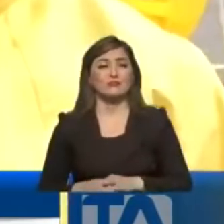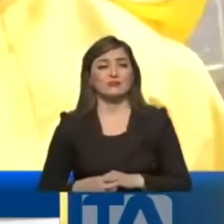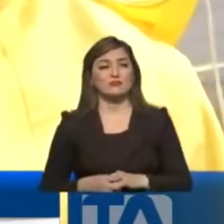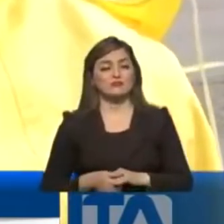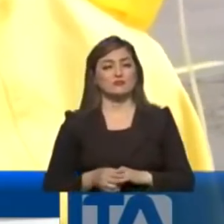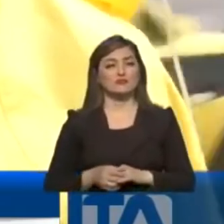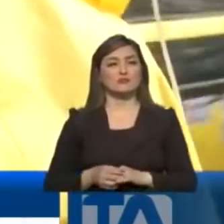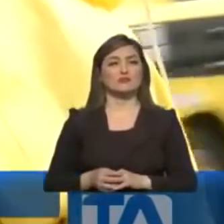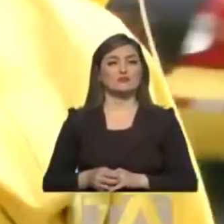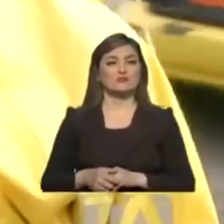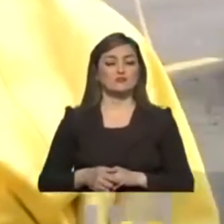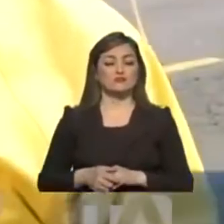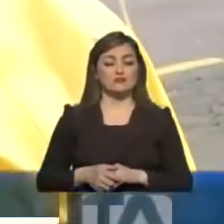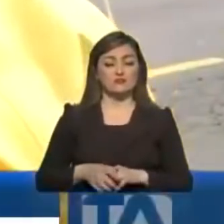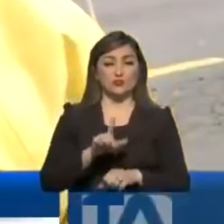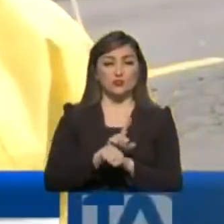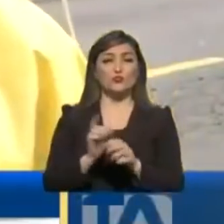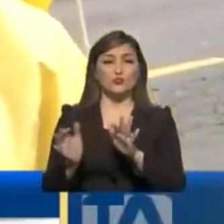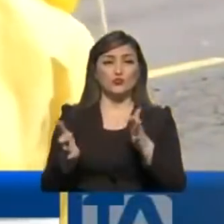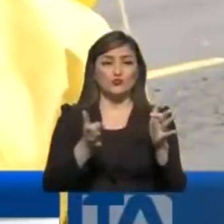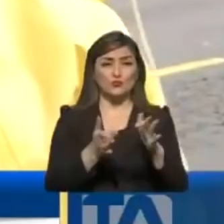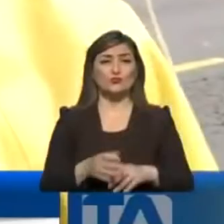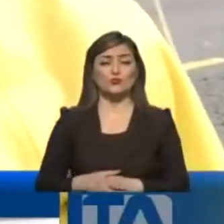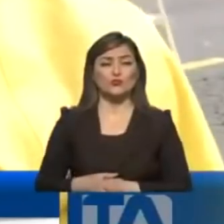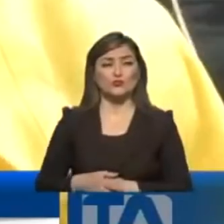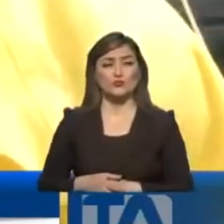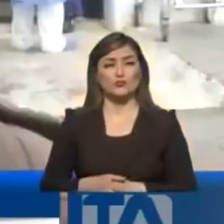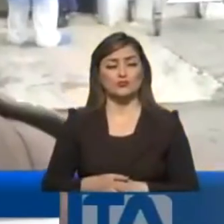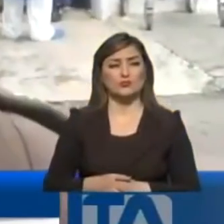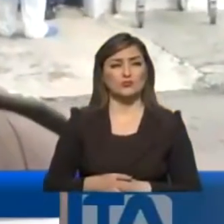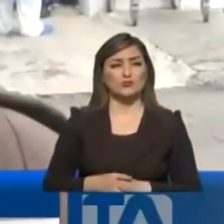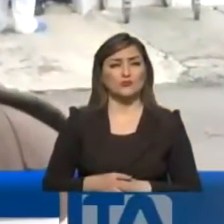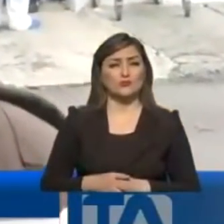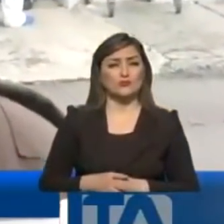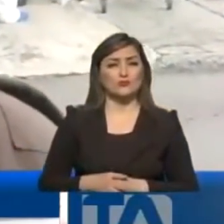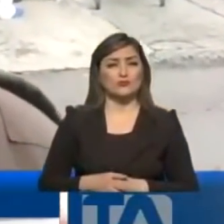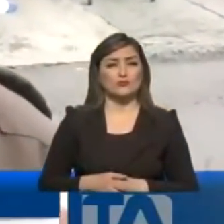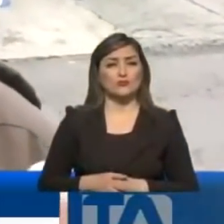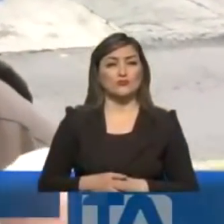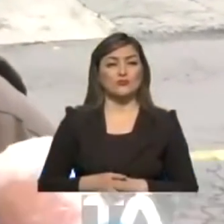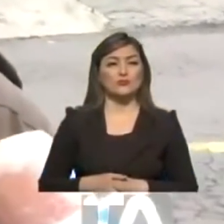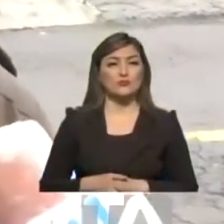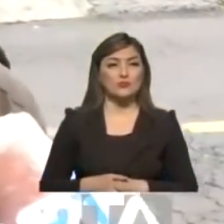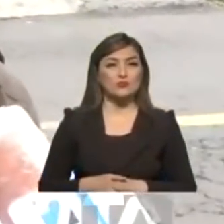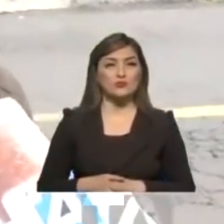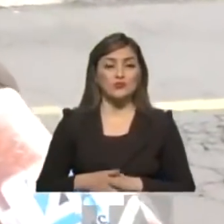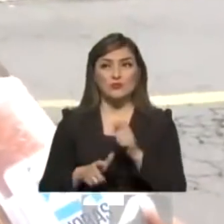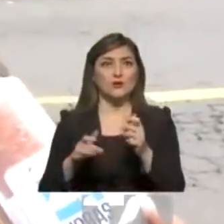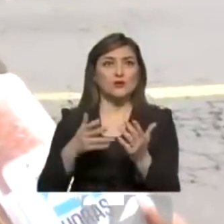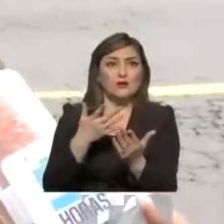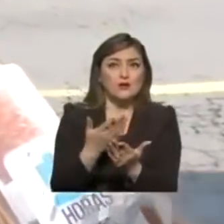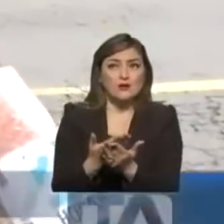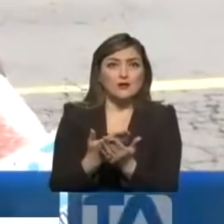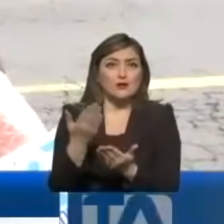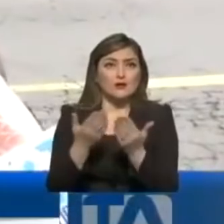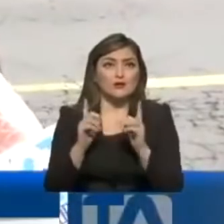Sí, aparentemente tenía médico tratante la persona fallecida. Hay personas que no pueden llegar a los